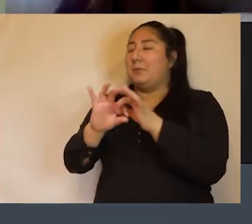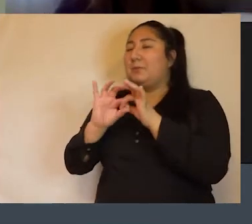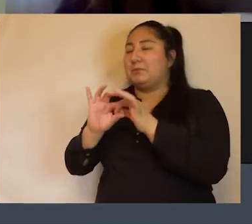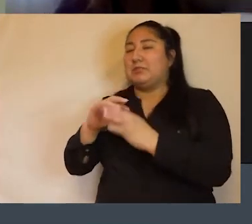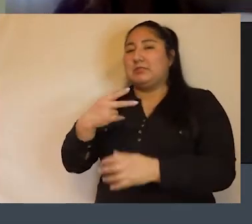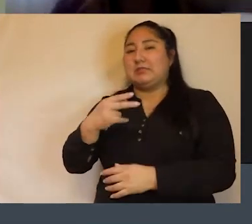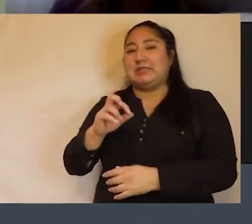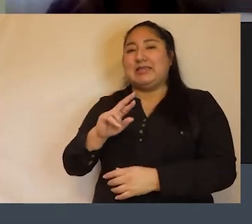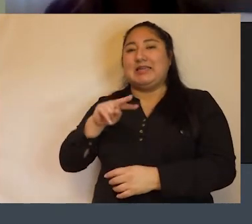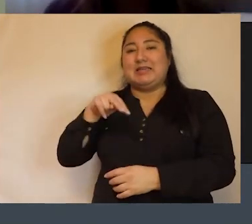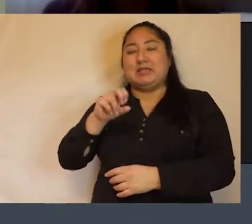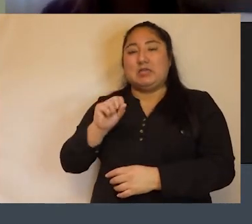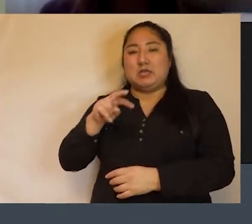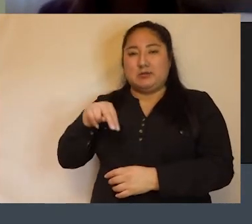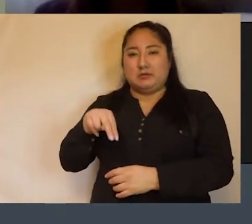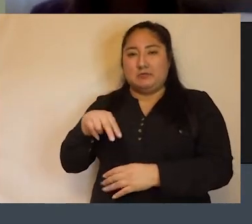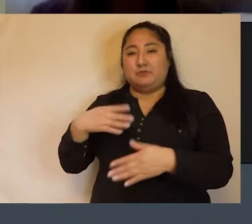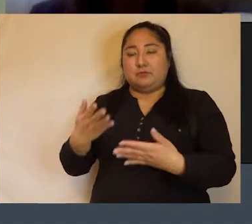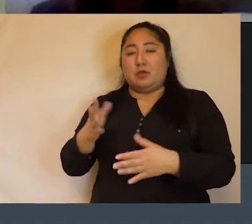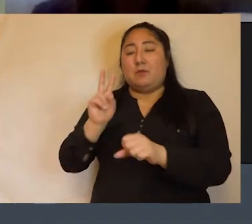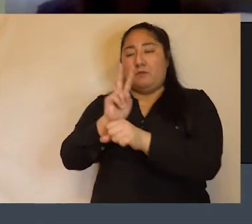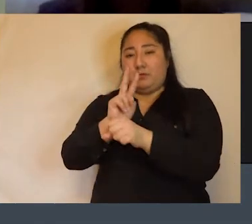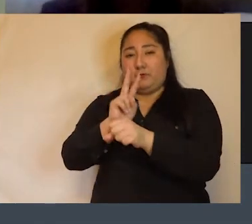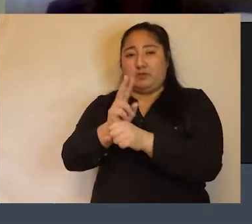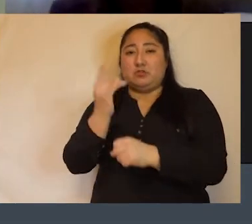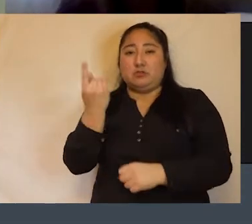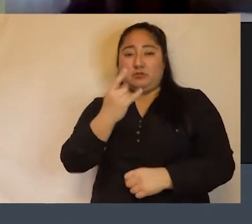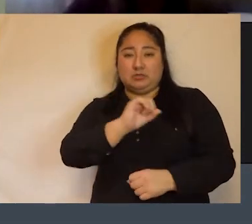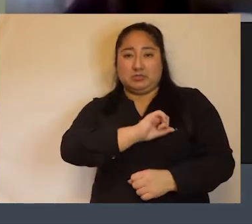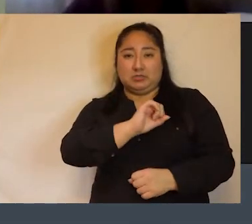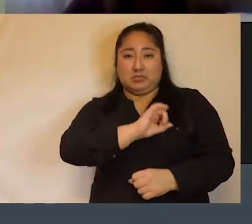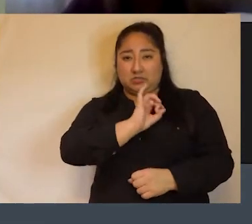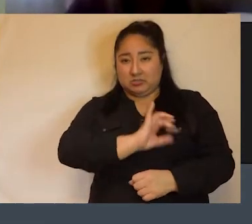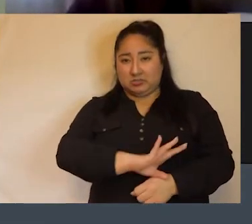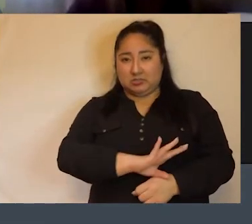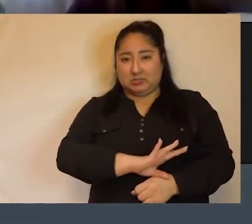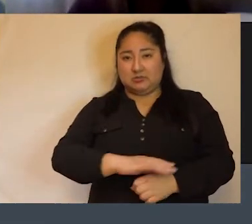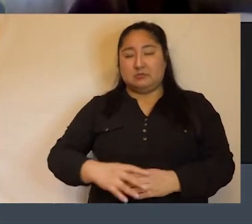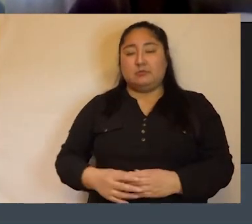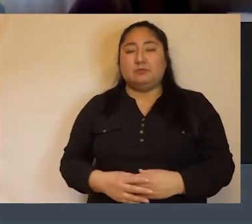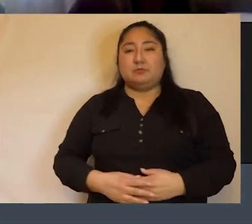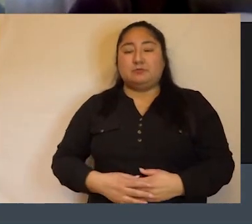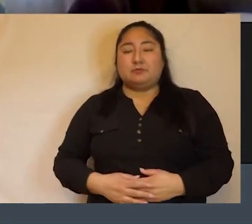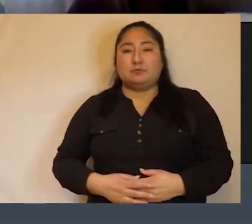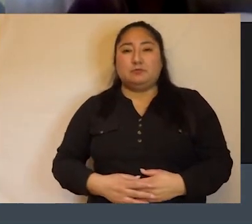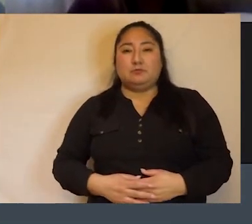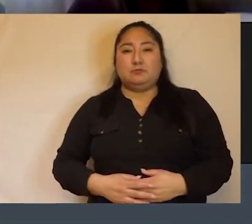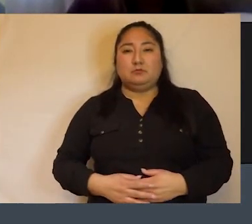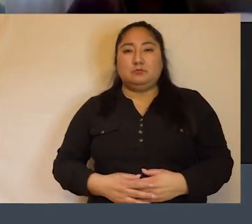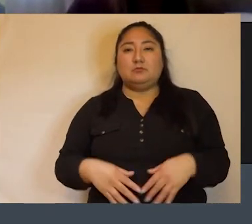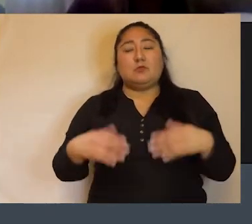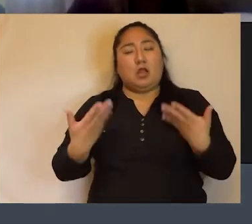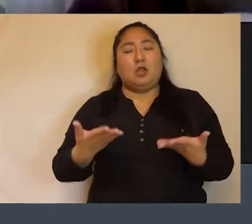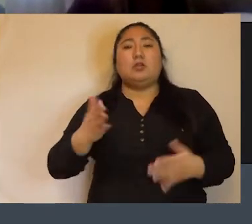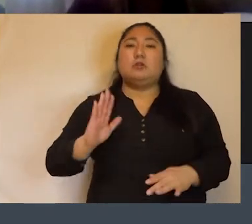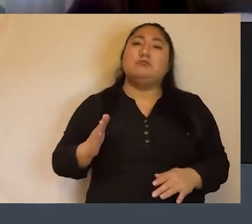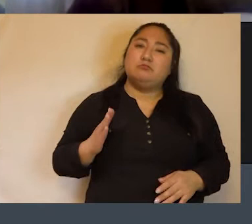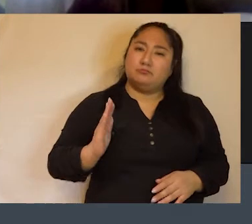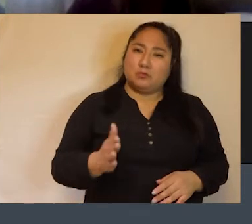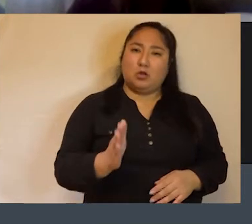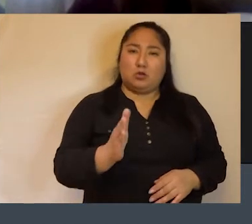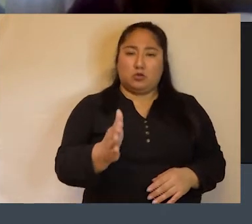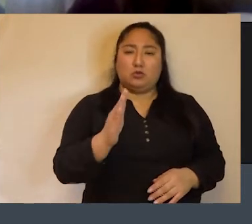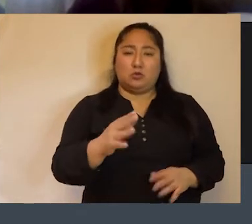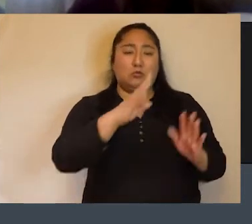Muchas gracias, Hernán Frigolet, ex tesorero general de la República, académico de la Facultad de Administración y Economía de nuestra universidad. Y